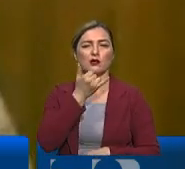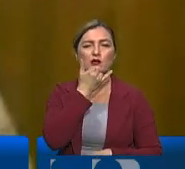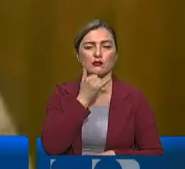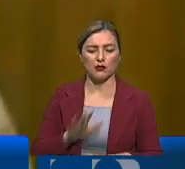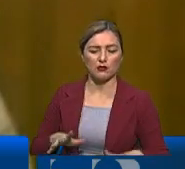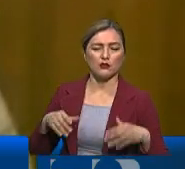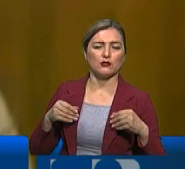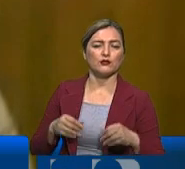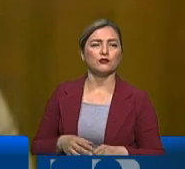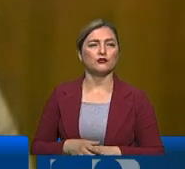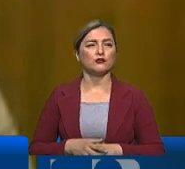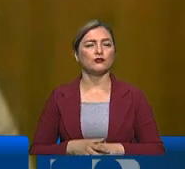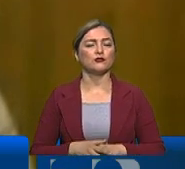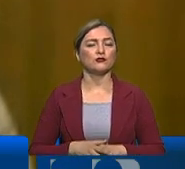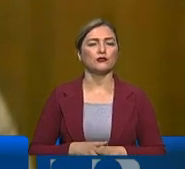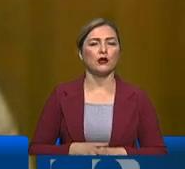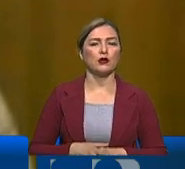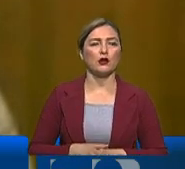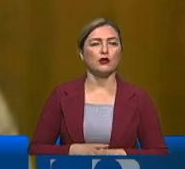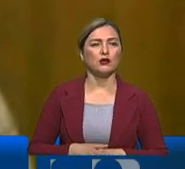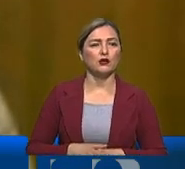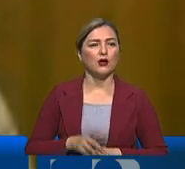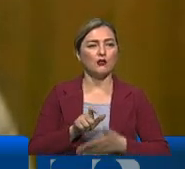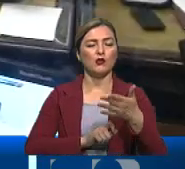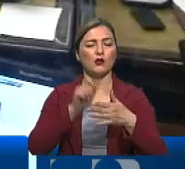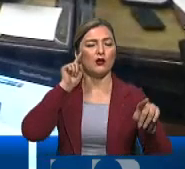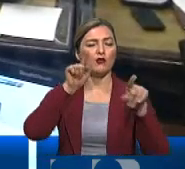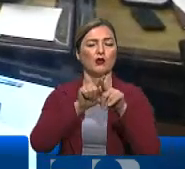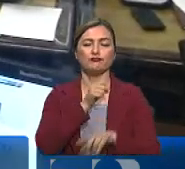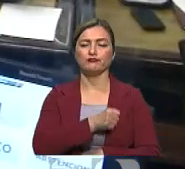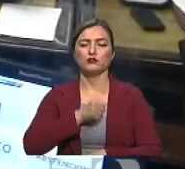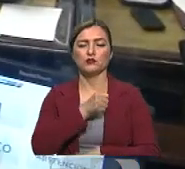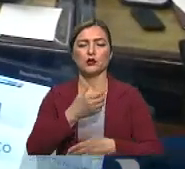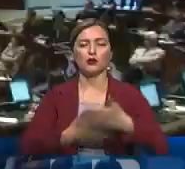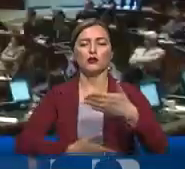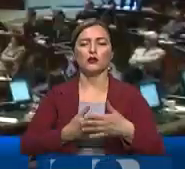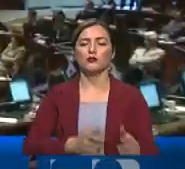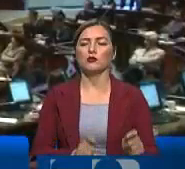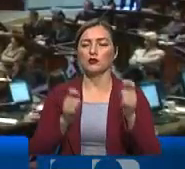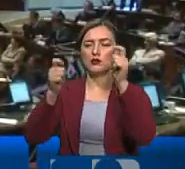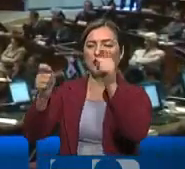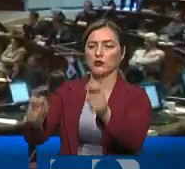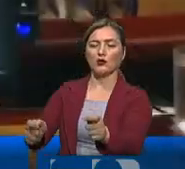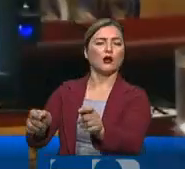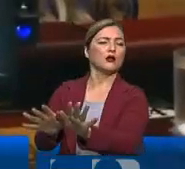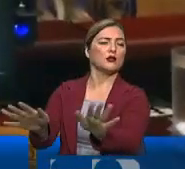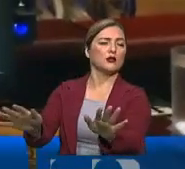hemos equivocado. Lamento que no se haya aprobado de manera unánime. Dicho documento será puesto a consideración del Pleno y se deja a